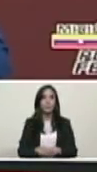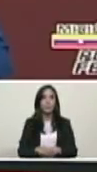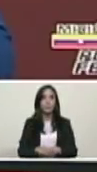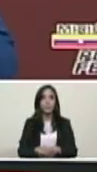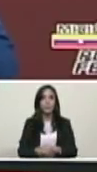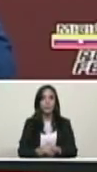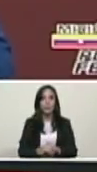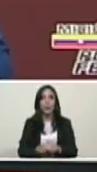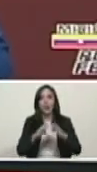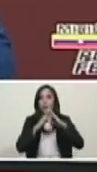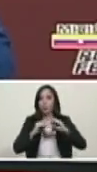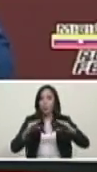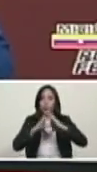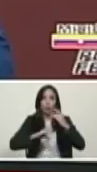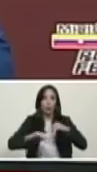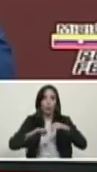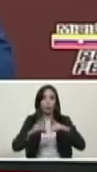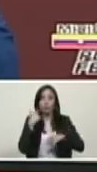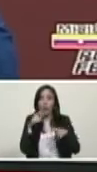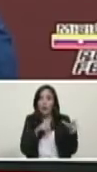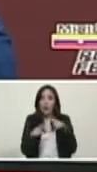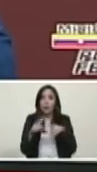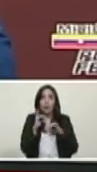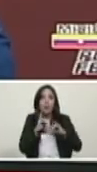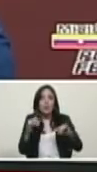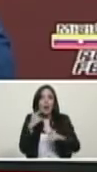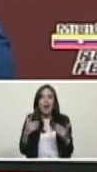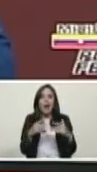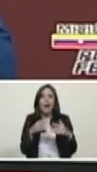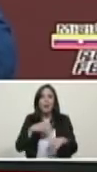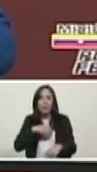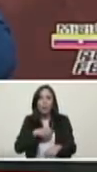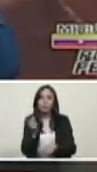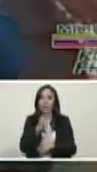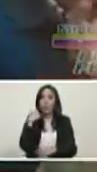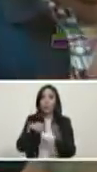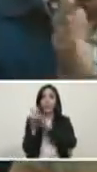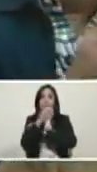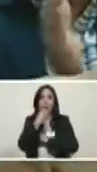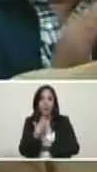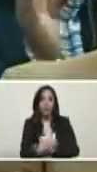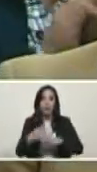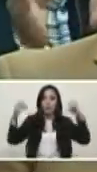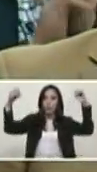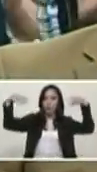punta a punta no hay excusa vamos a poner a venezuela brillante